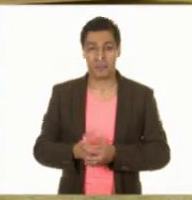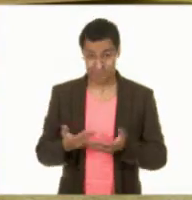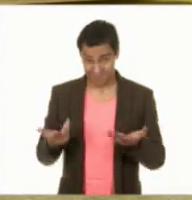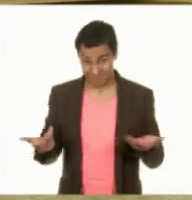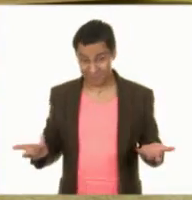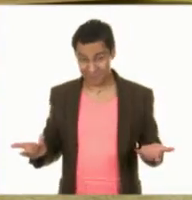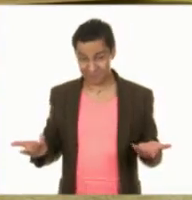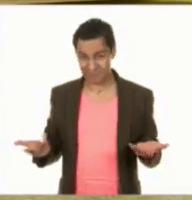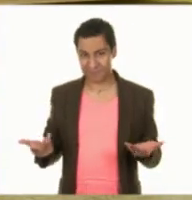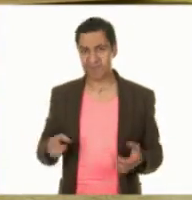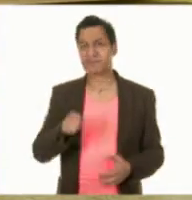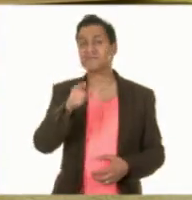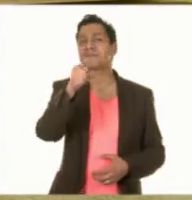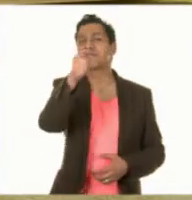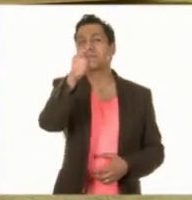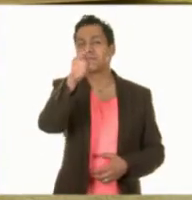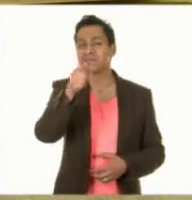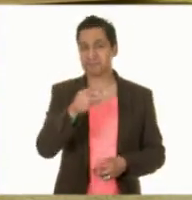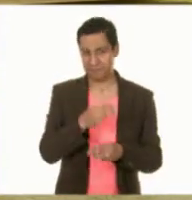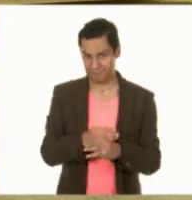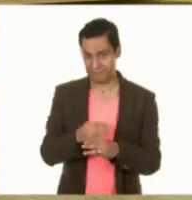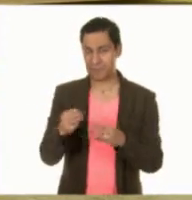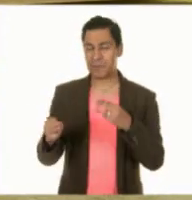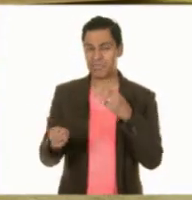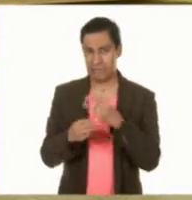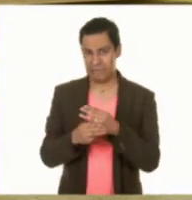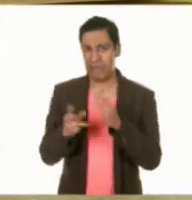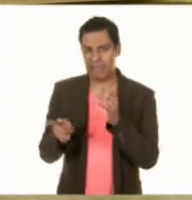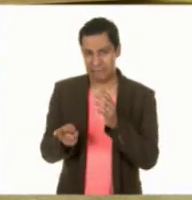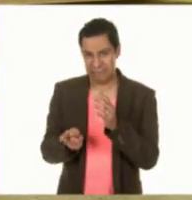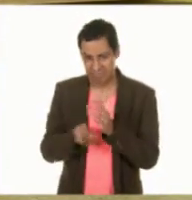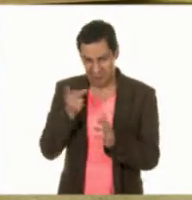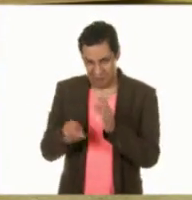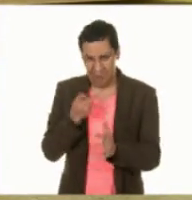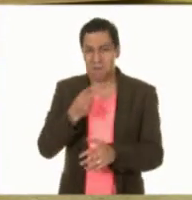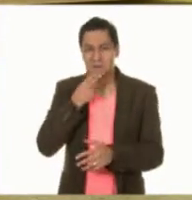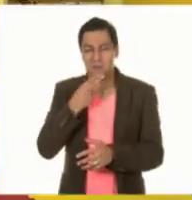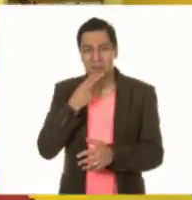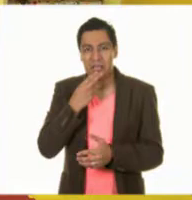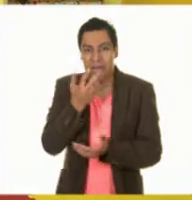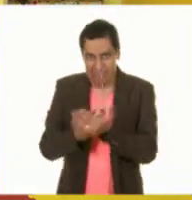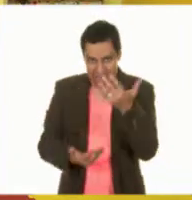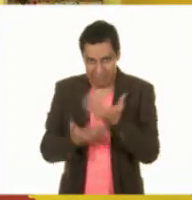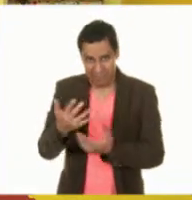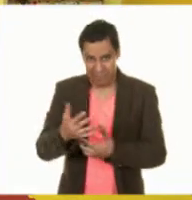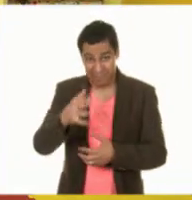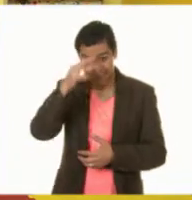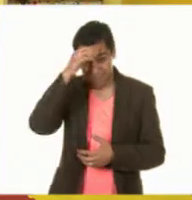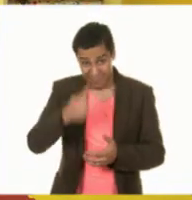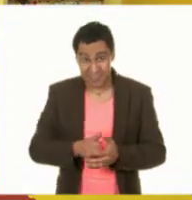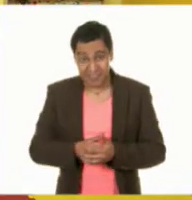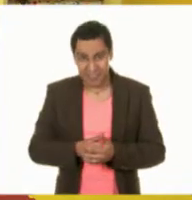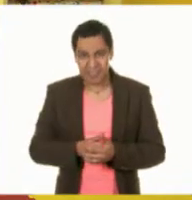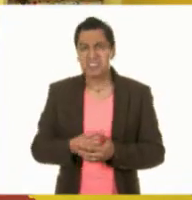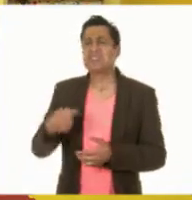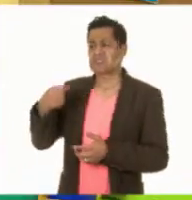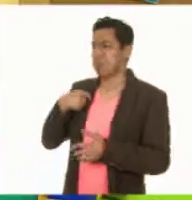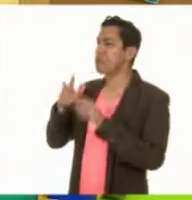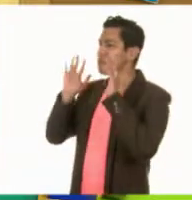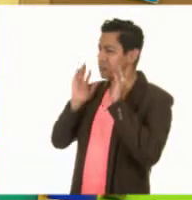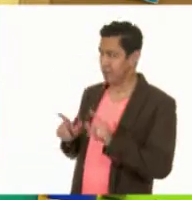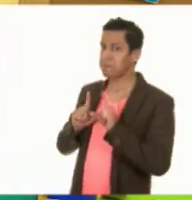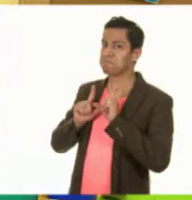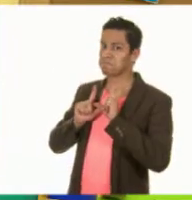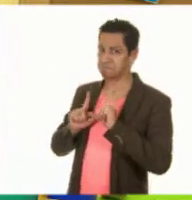Ahora, ¿qué te parece si con estos materiales reciclados hacemos una creación? ¡Uy! Creo que estoy lista.